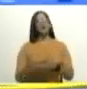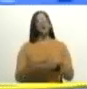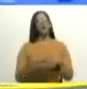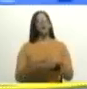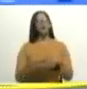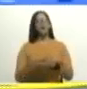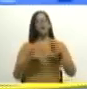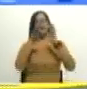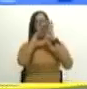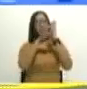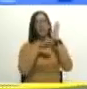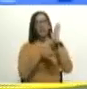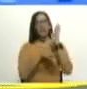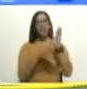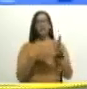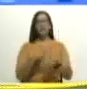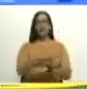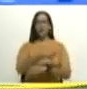abastecimiento.